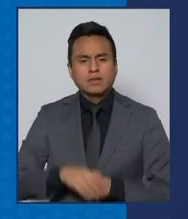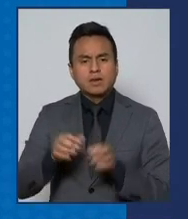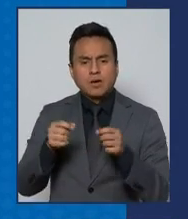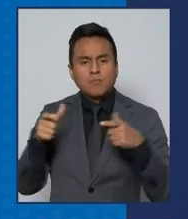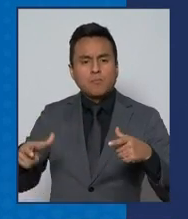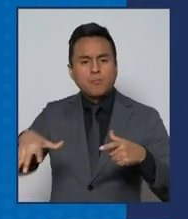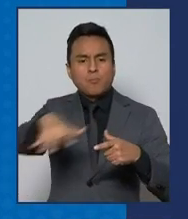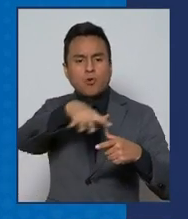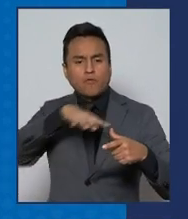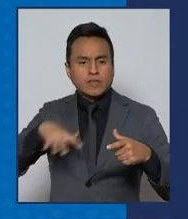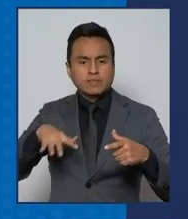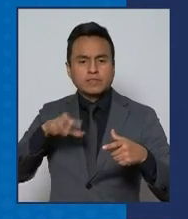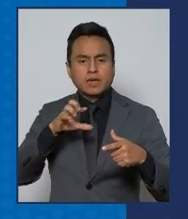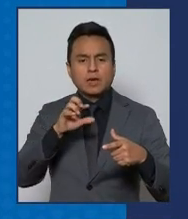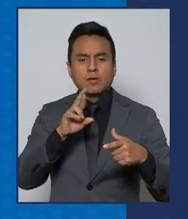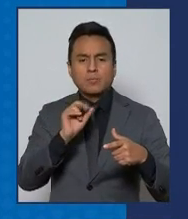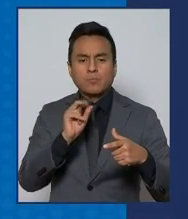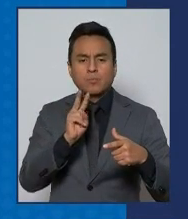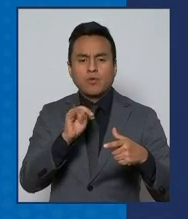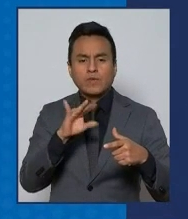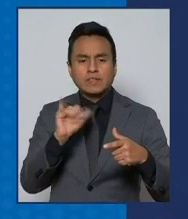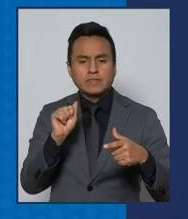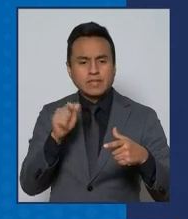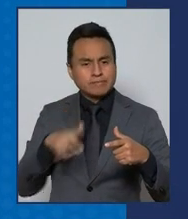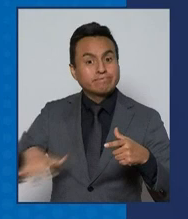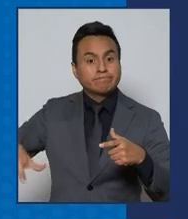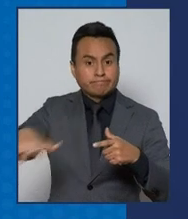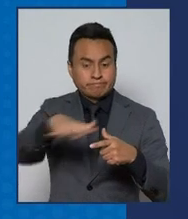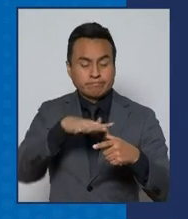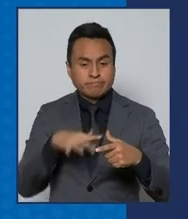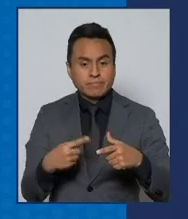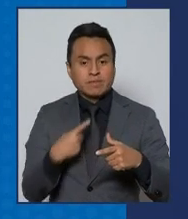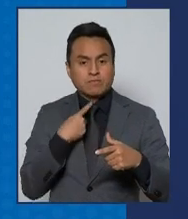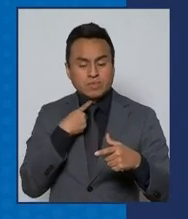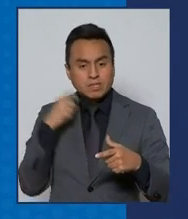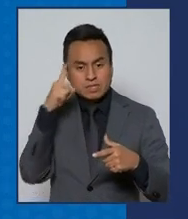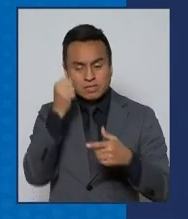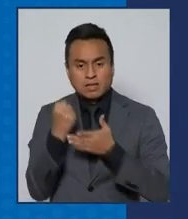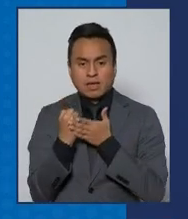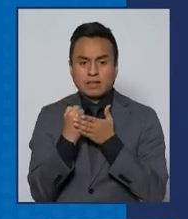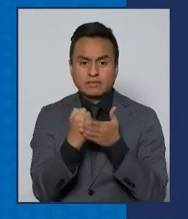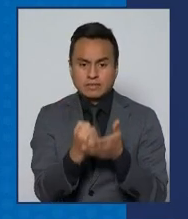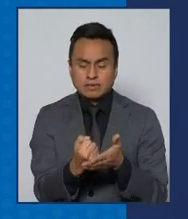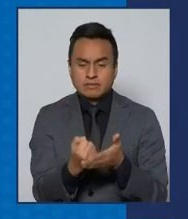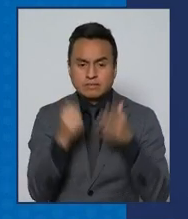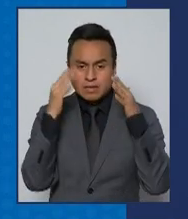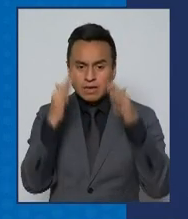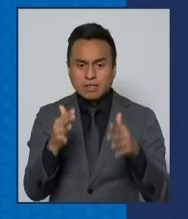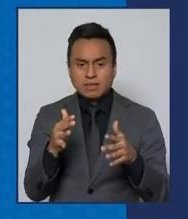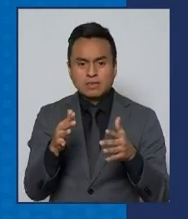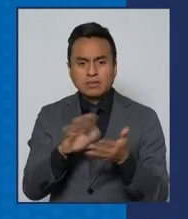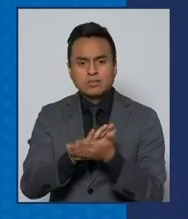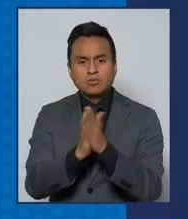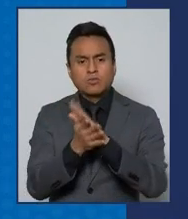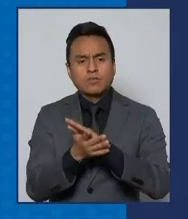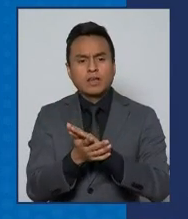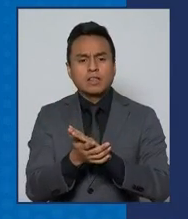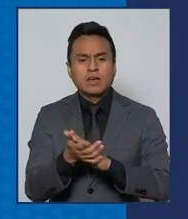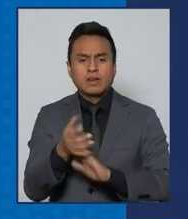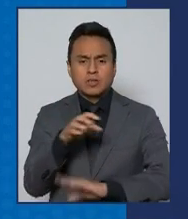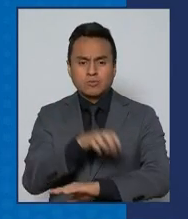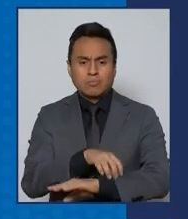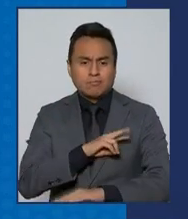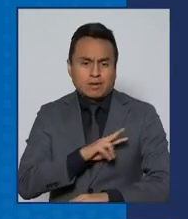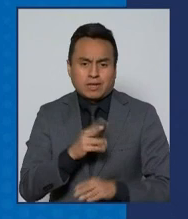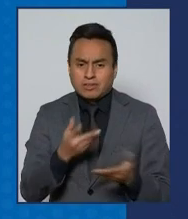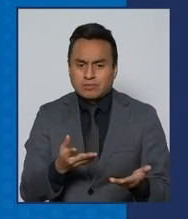provincia, en realidad, que afecta, compromete la capacidad asistencial de toda la región de Valparaíso, que ya